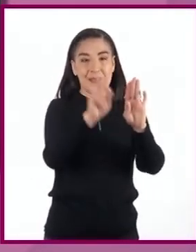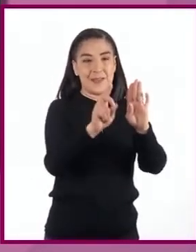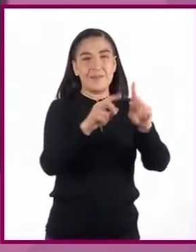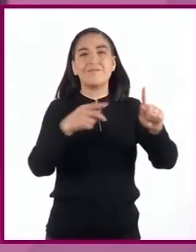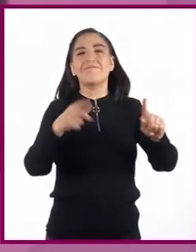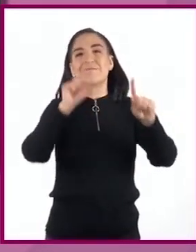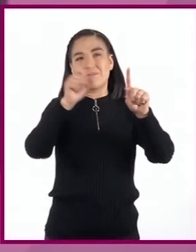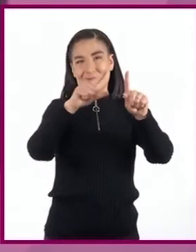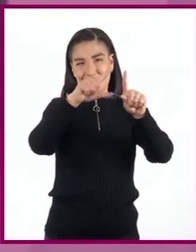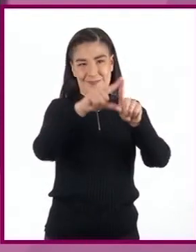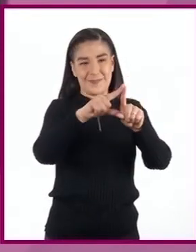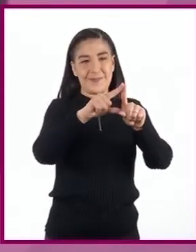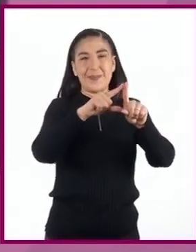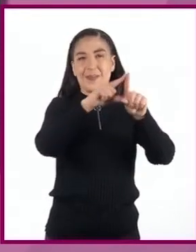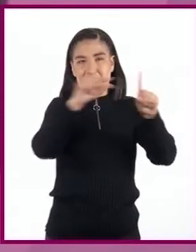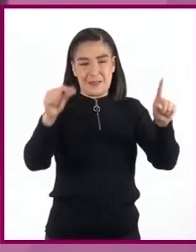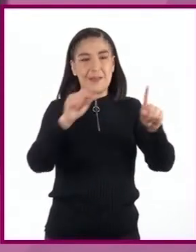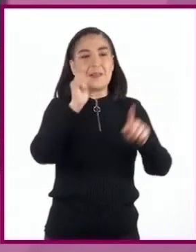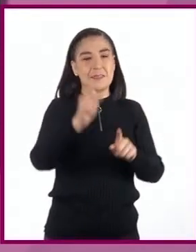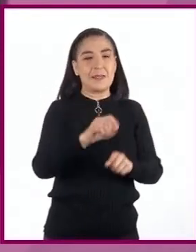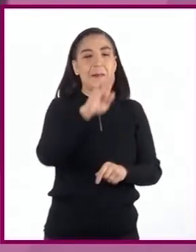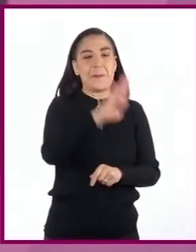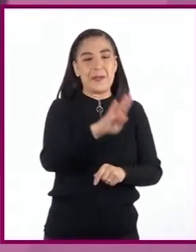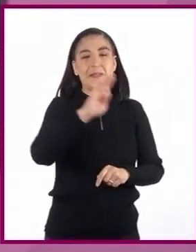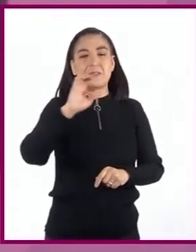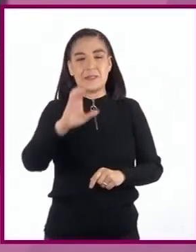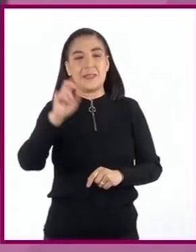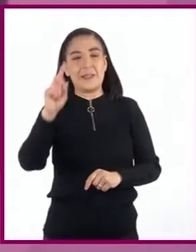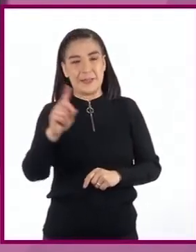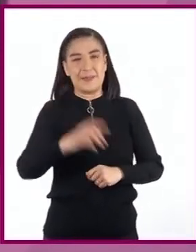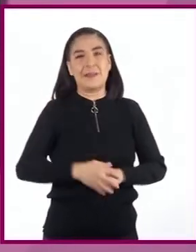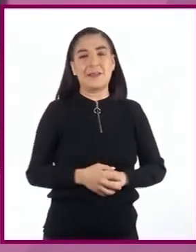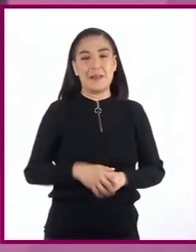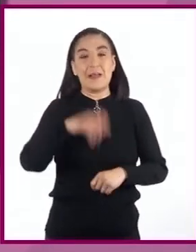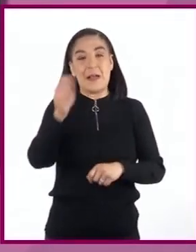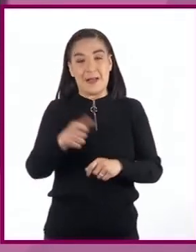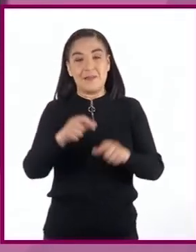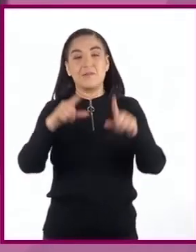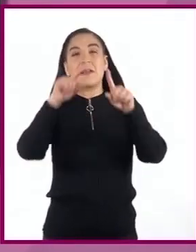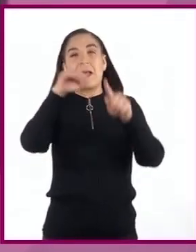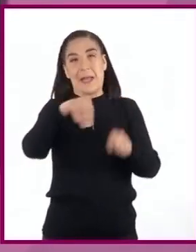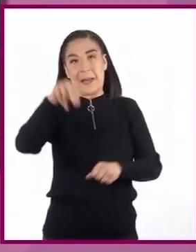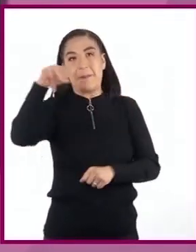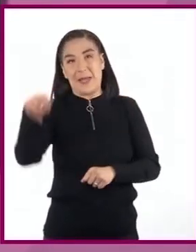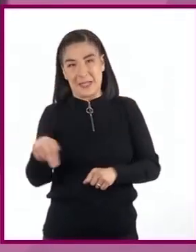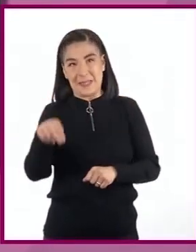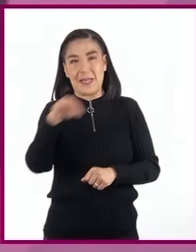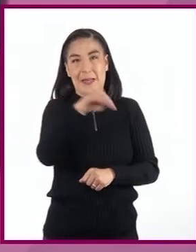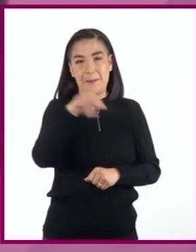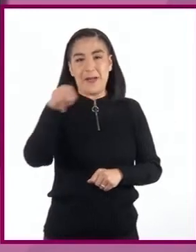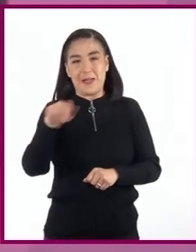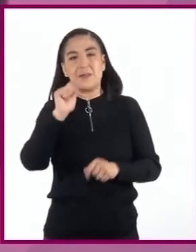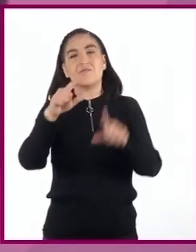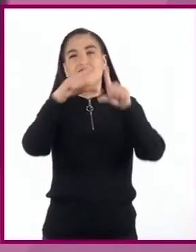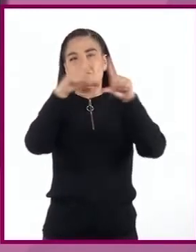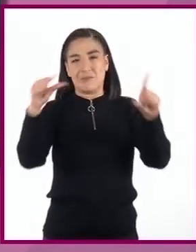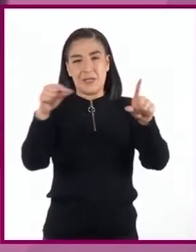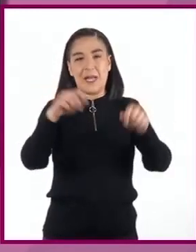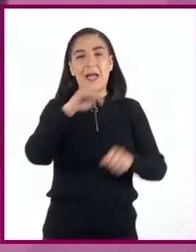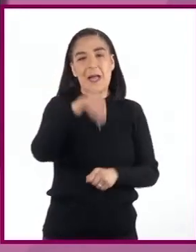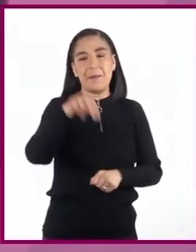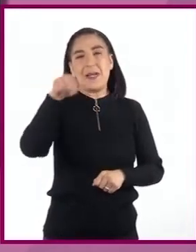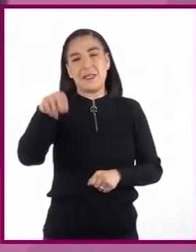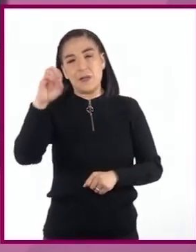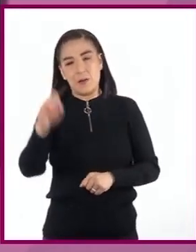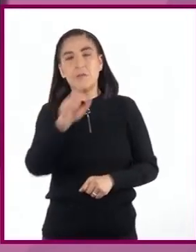triángulo BCD y el lado MN del triángulo MNO. También tienen